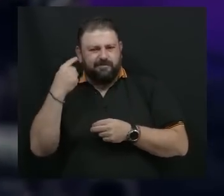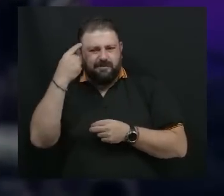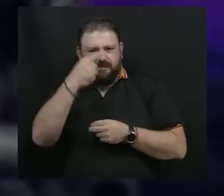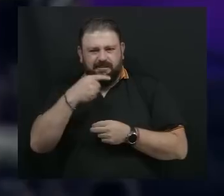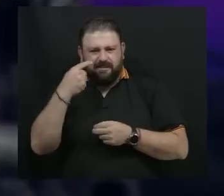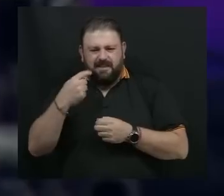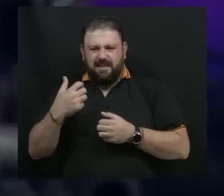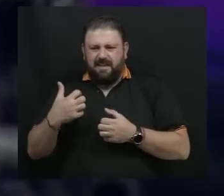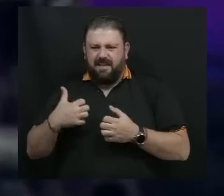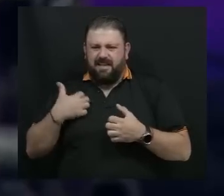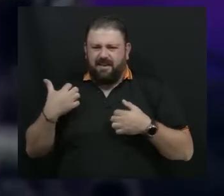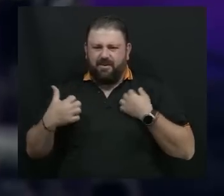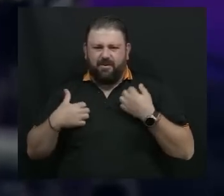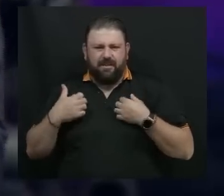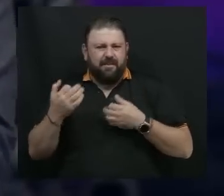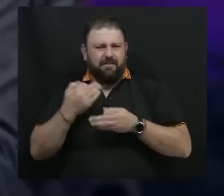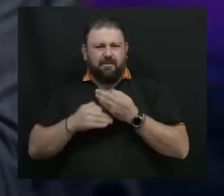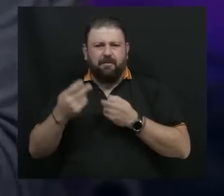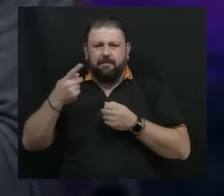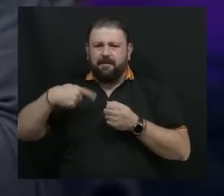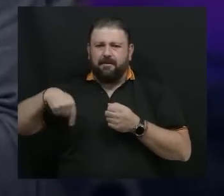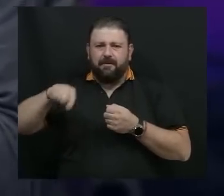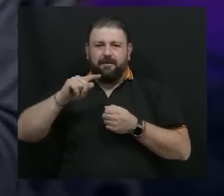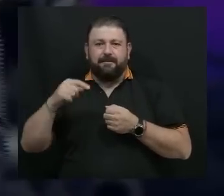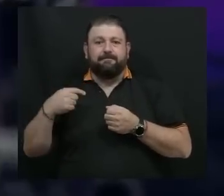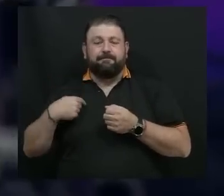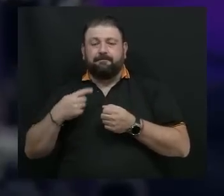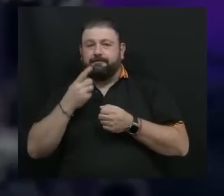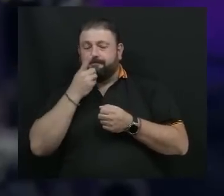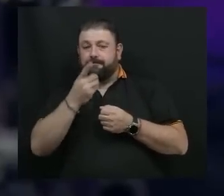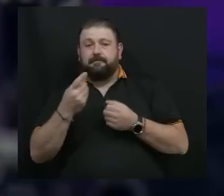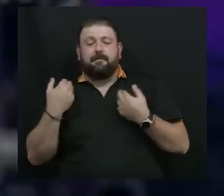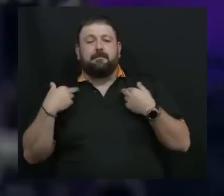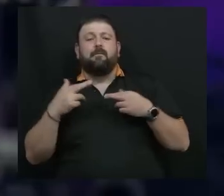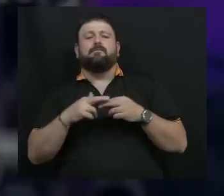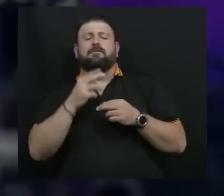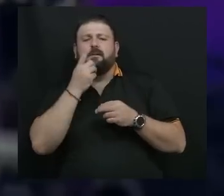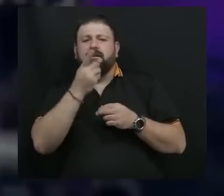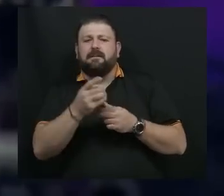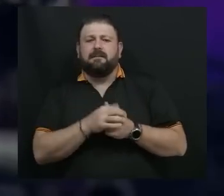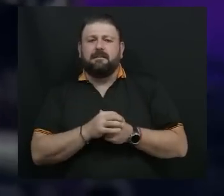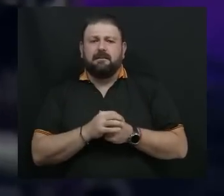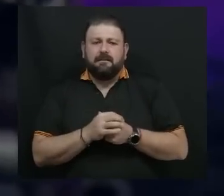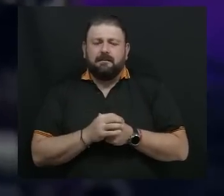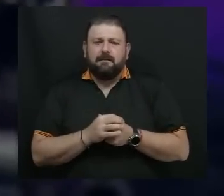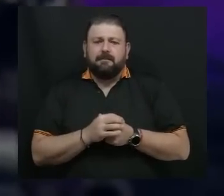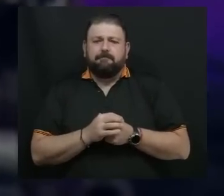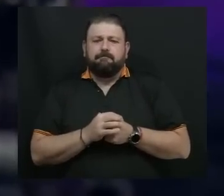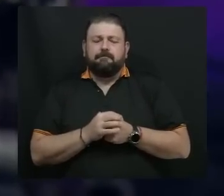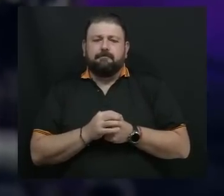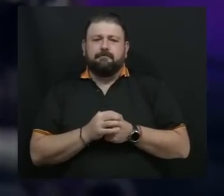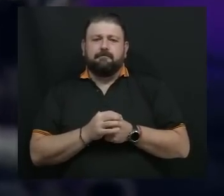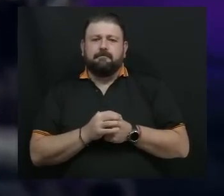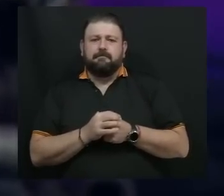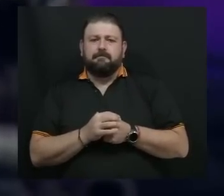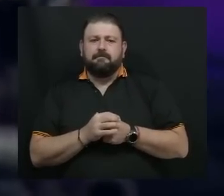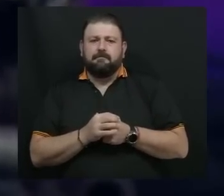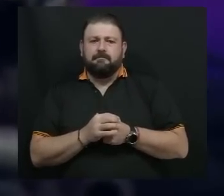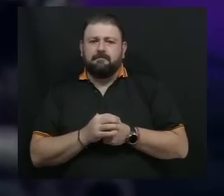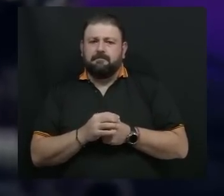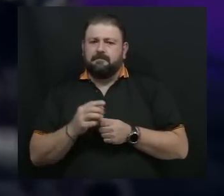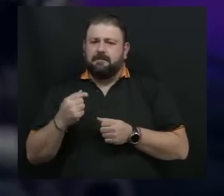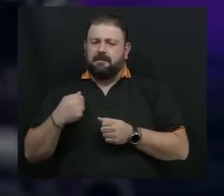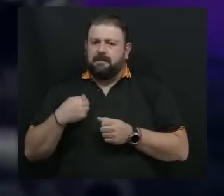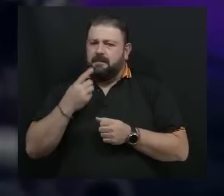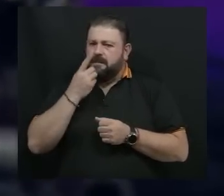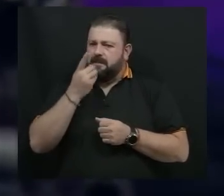alegre, feliz, contenta. Todos mis amigos, ¿qué fue lo que le diste a la profe vos? Y Y un día termina la